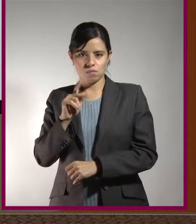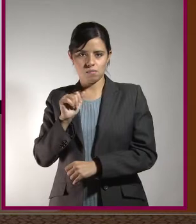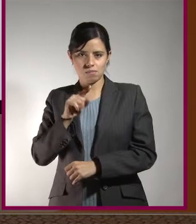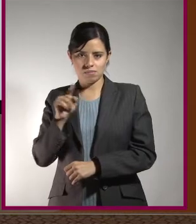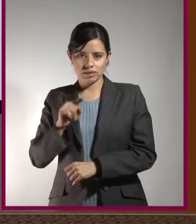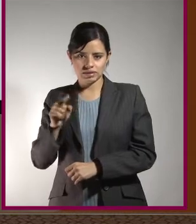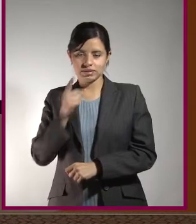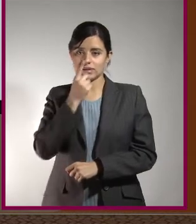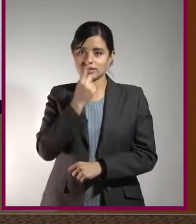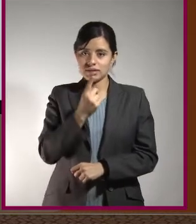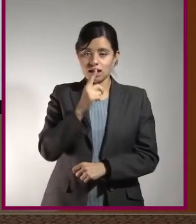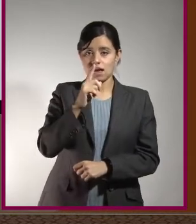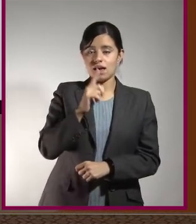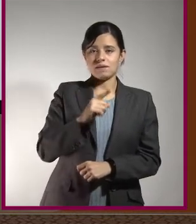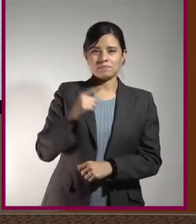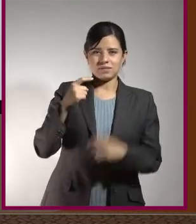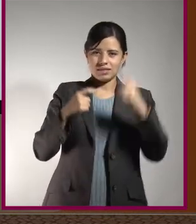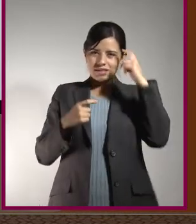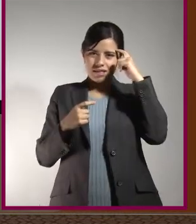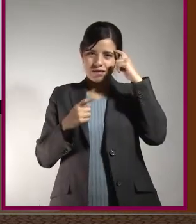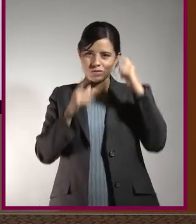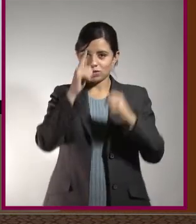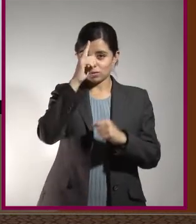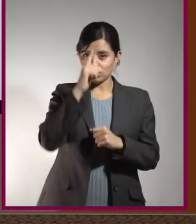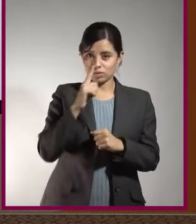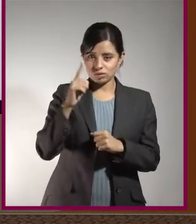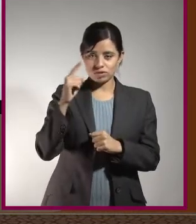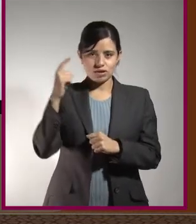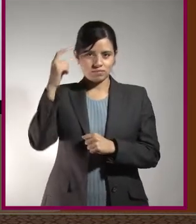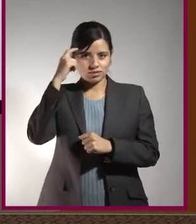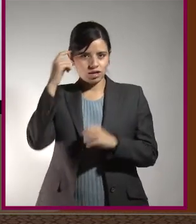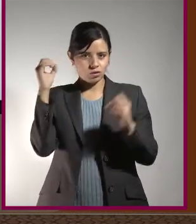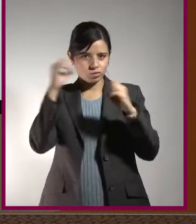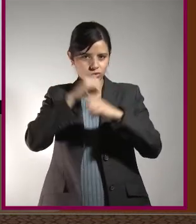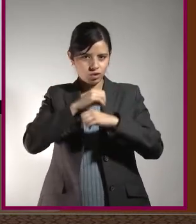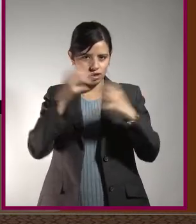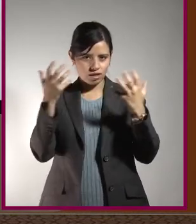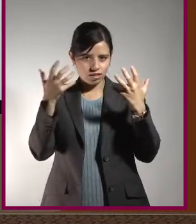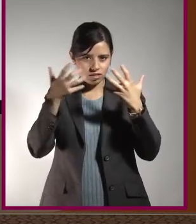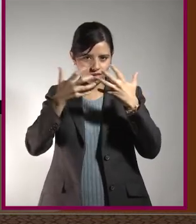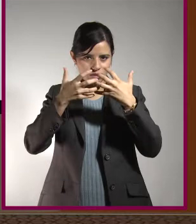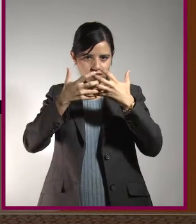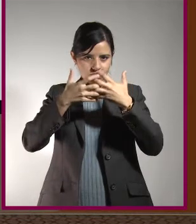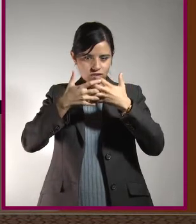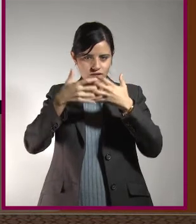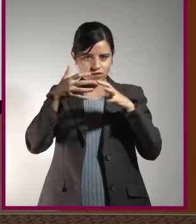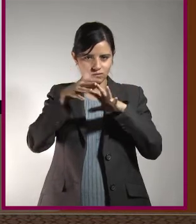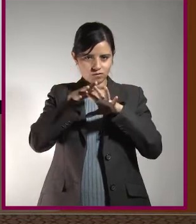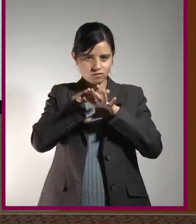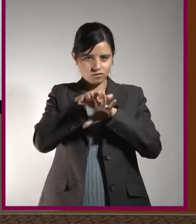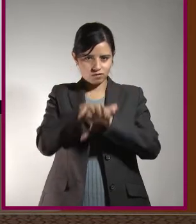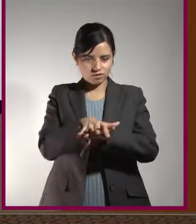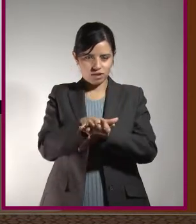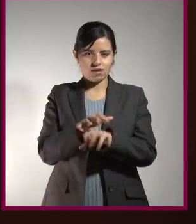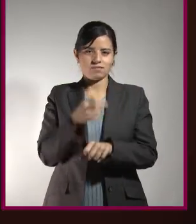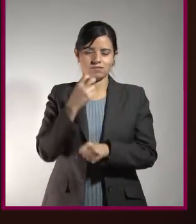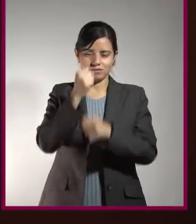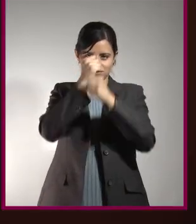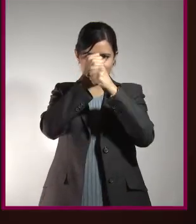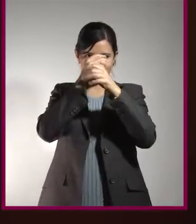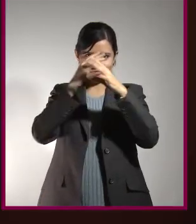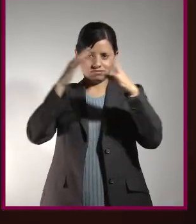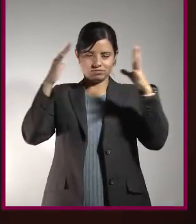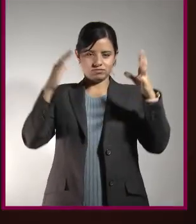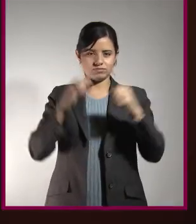lado luminoso y el lado oscuro de la mente se sincronizan. Algo de eso puede ser una metáfora bonita para entender esto.